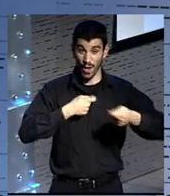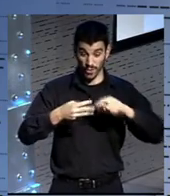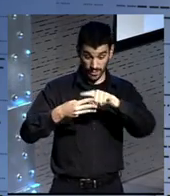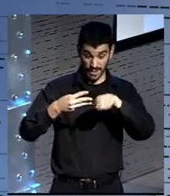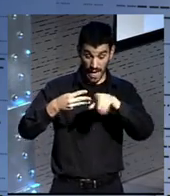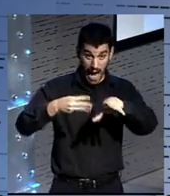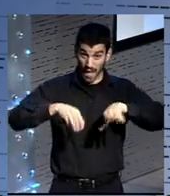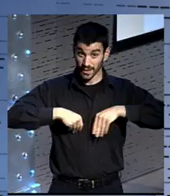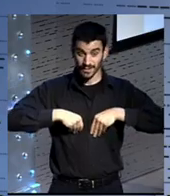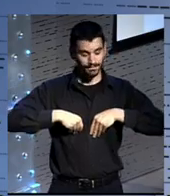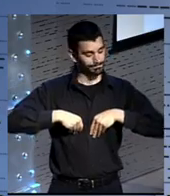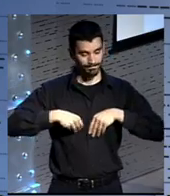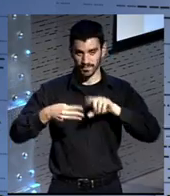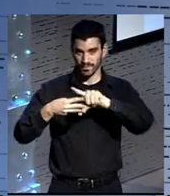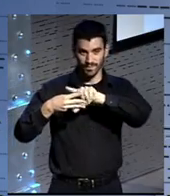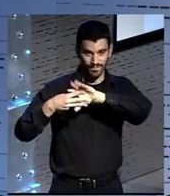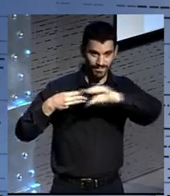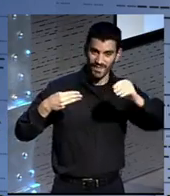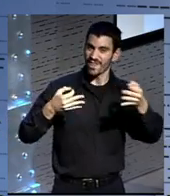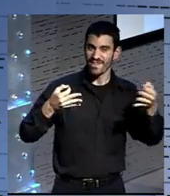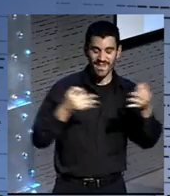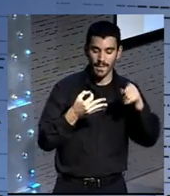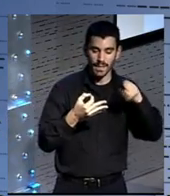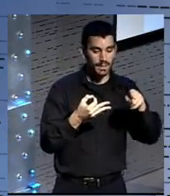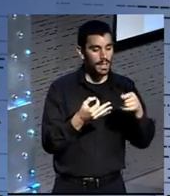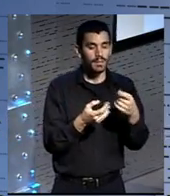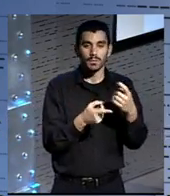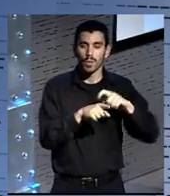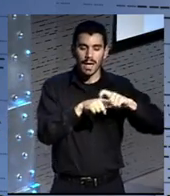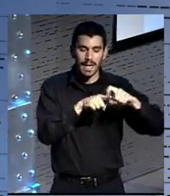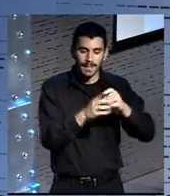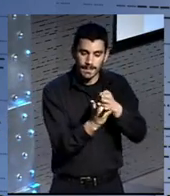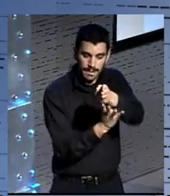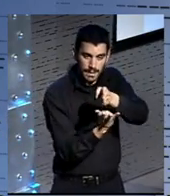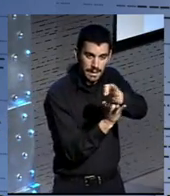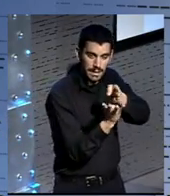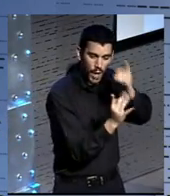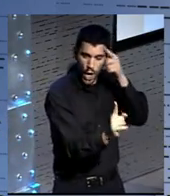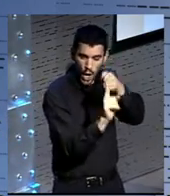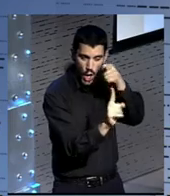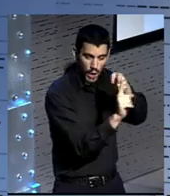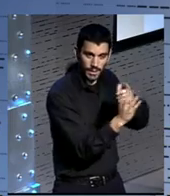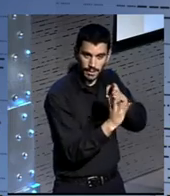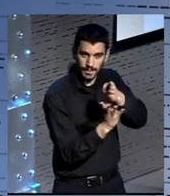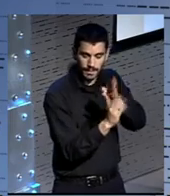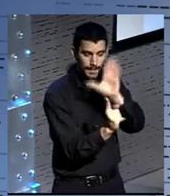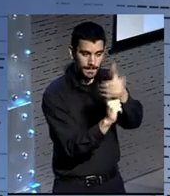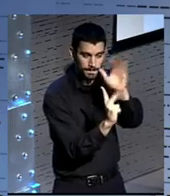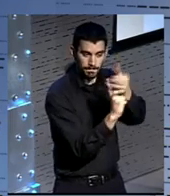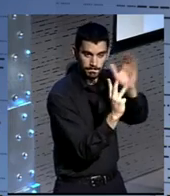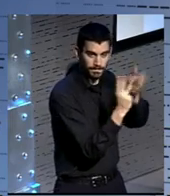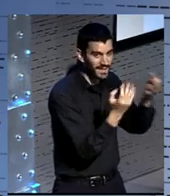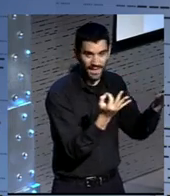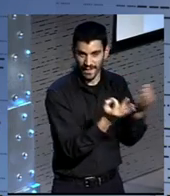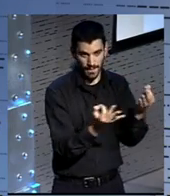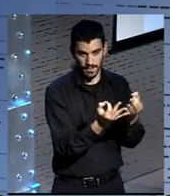remedio que acentuar ese carácter multipropósito que ya los clásicos atribuyeran a las